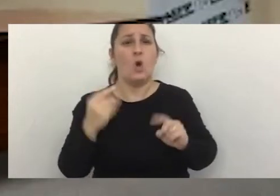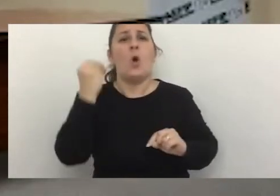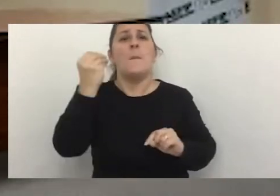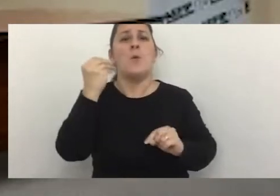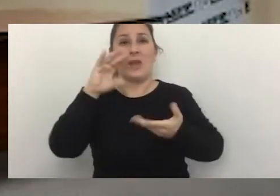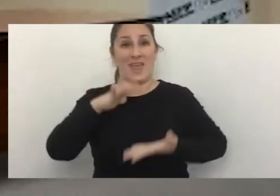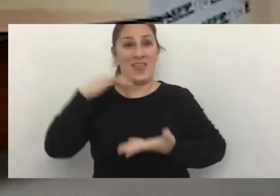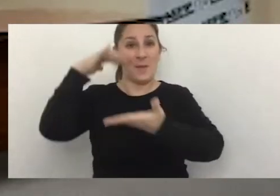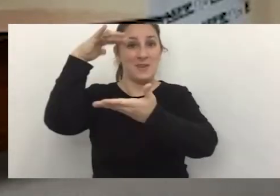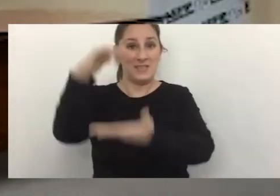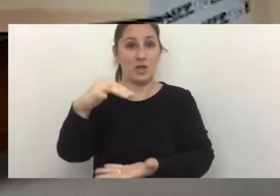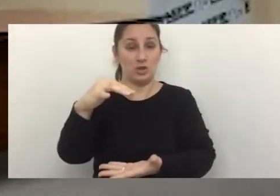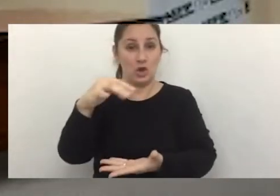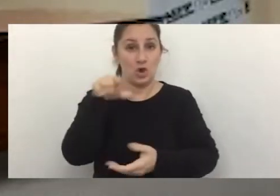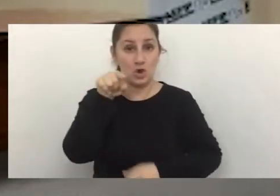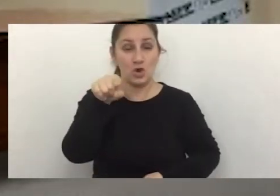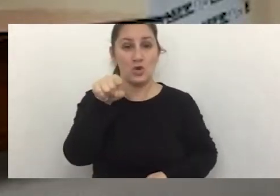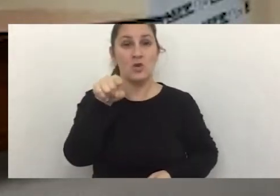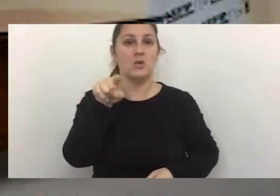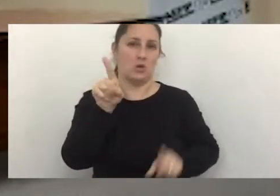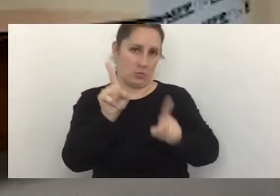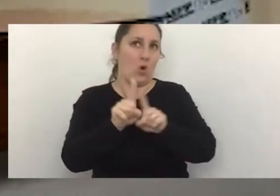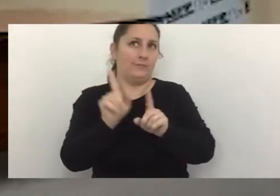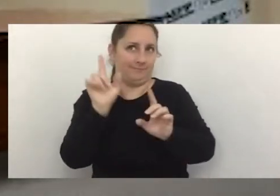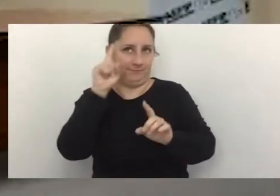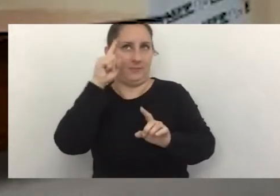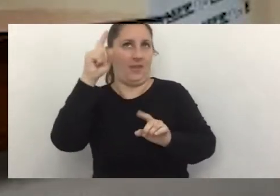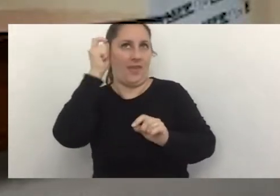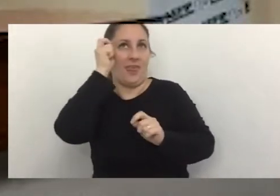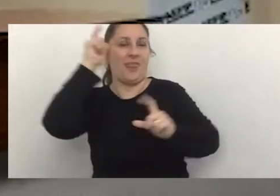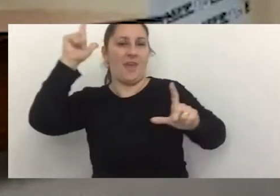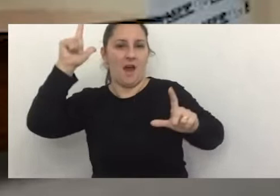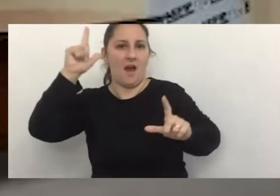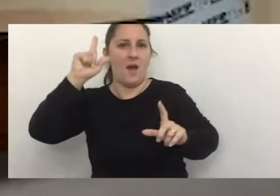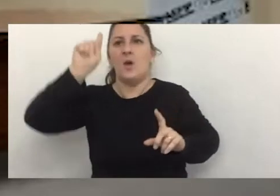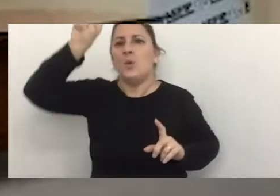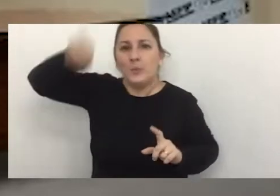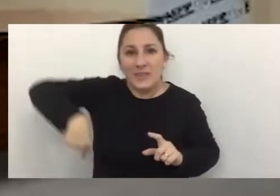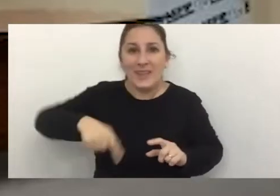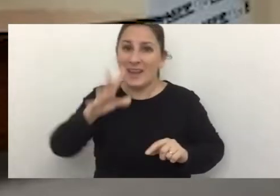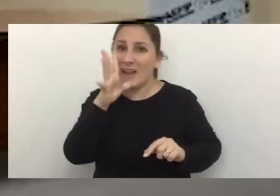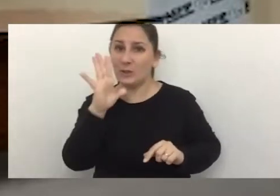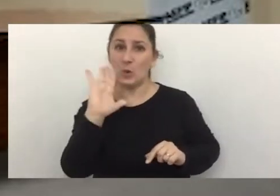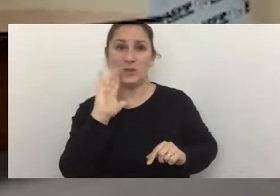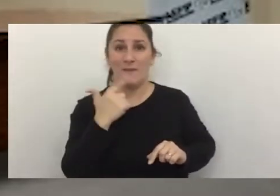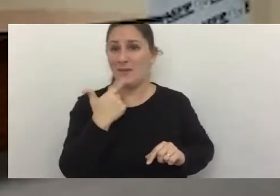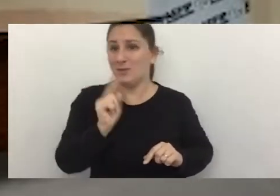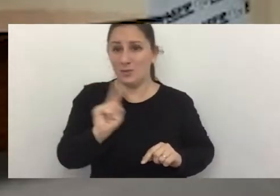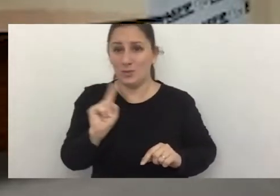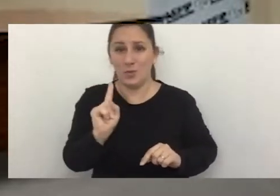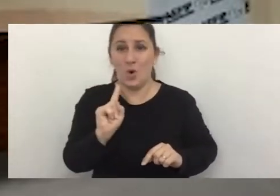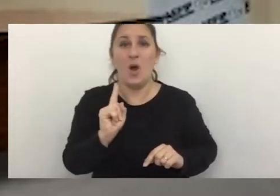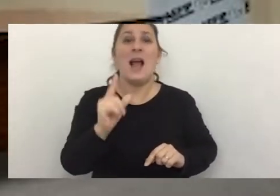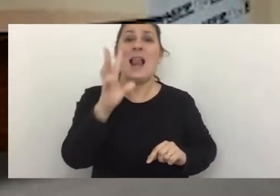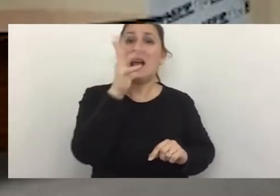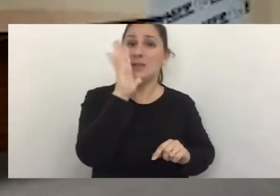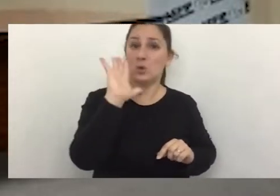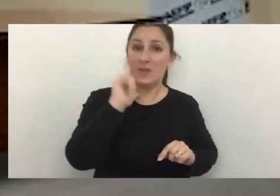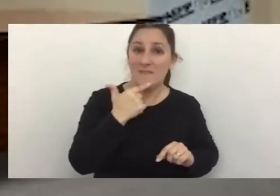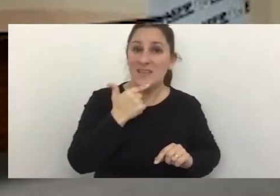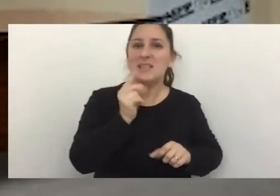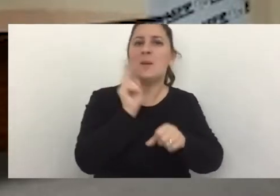indemnización, como concepto, no surge del 14 bis. El 14 bis dice protección contra el